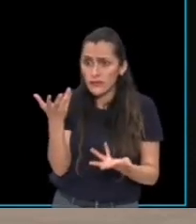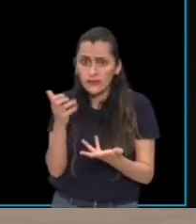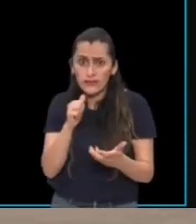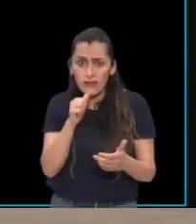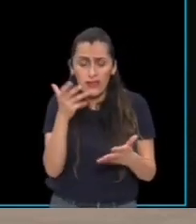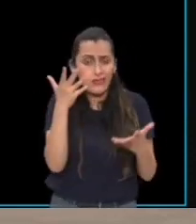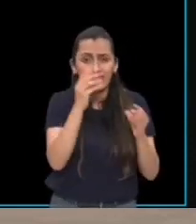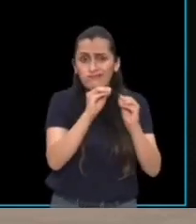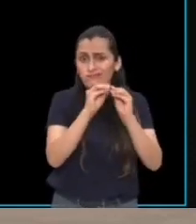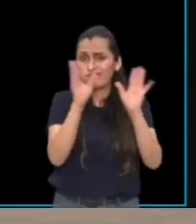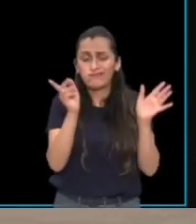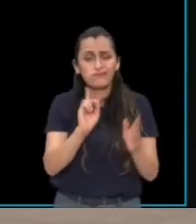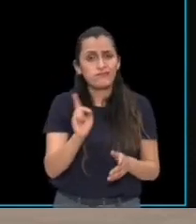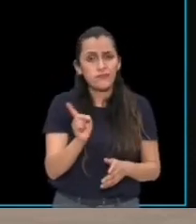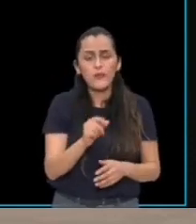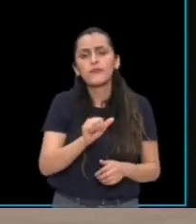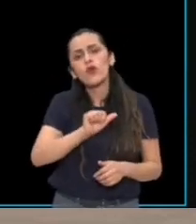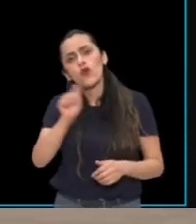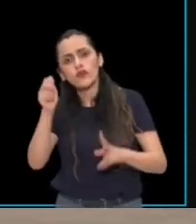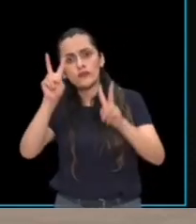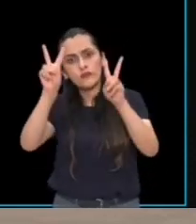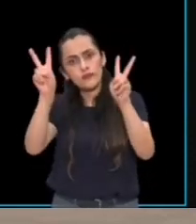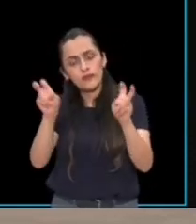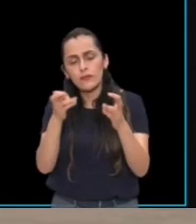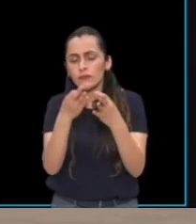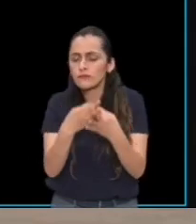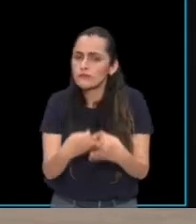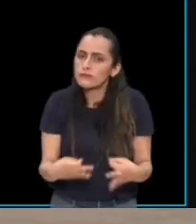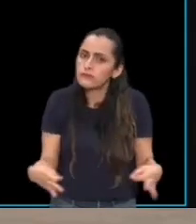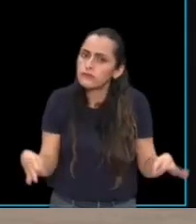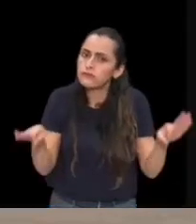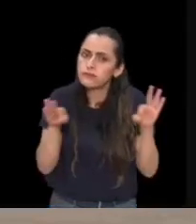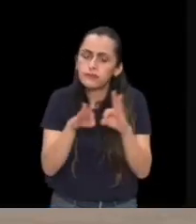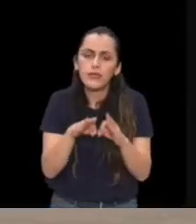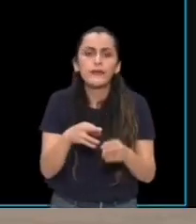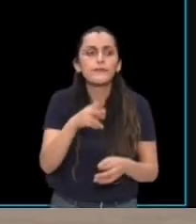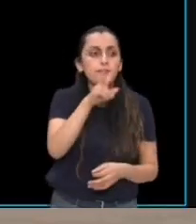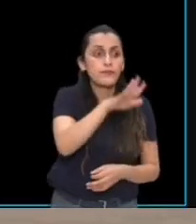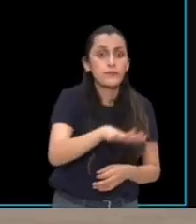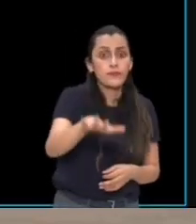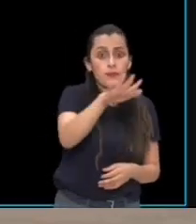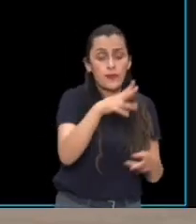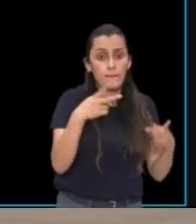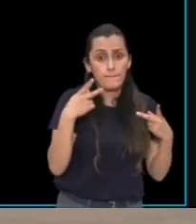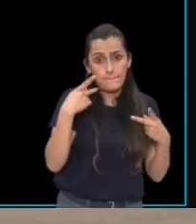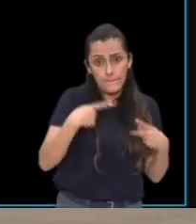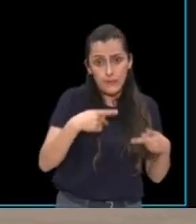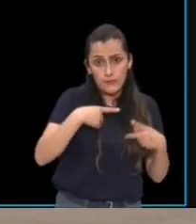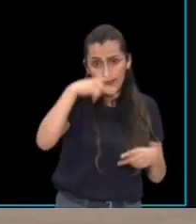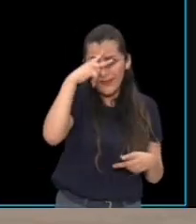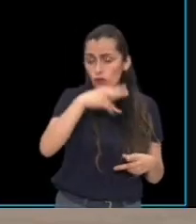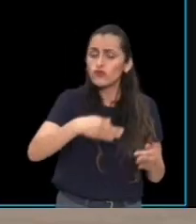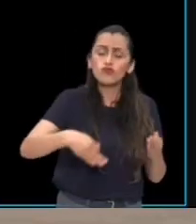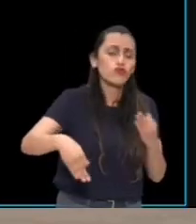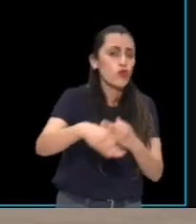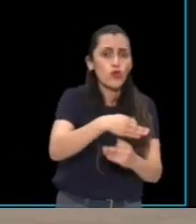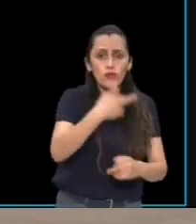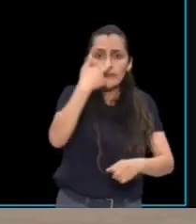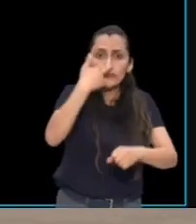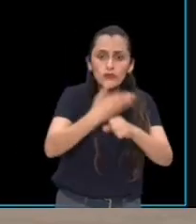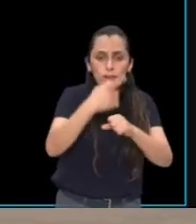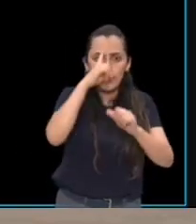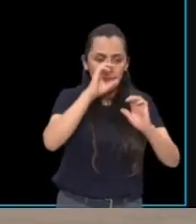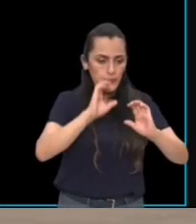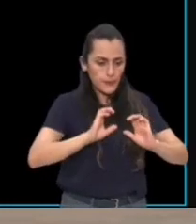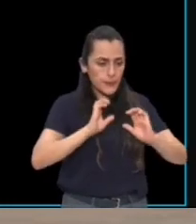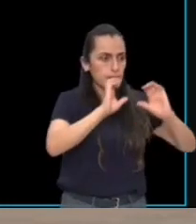tema importante, la corresponsabilidad que tenemos que impulsar todas y todos en el cuidado de la salud, en proteger la